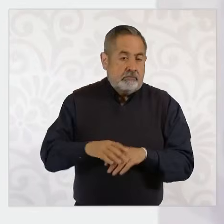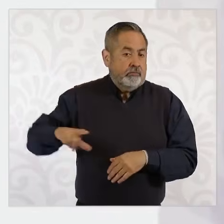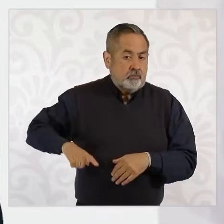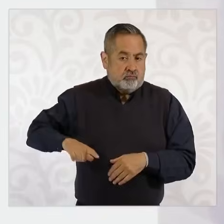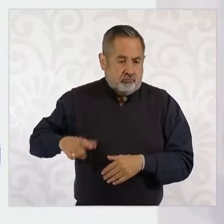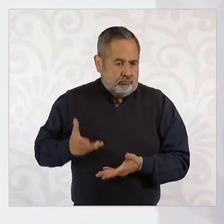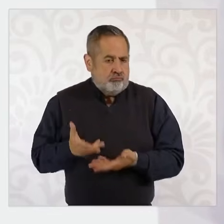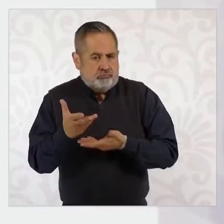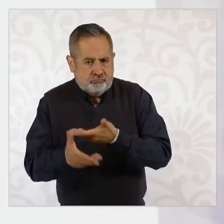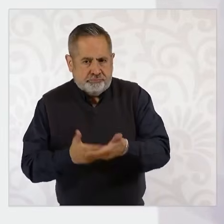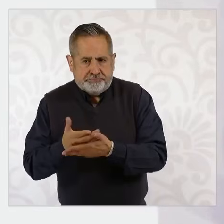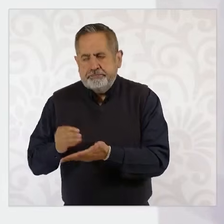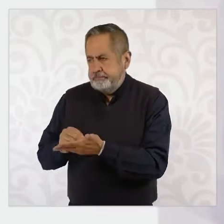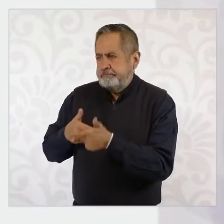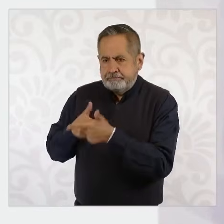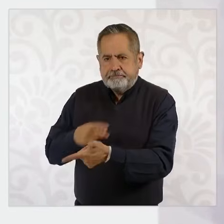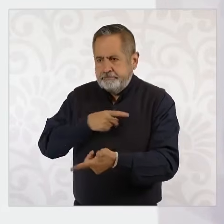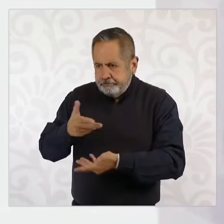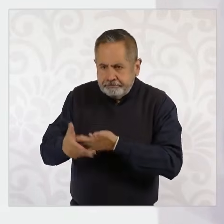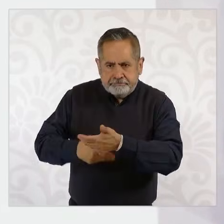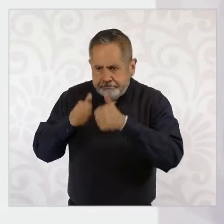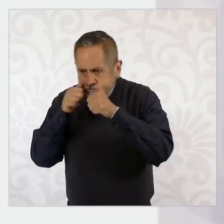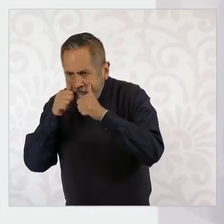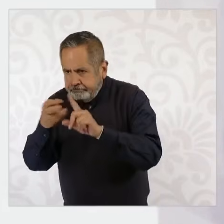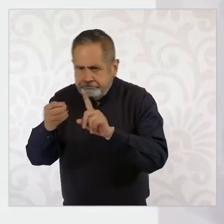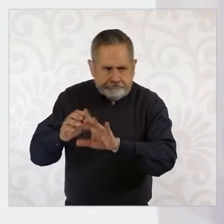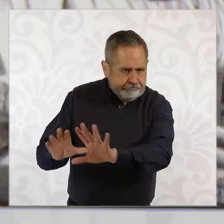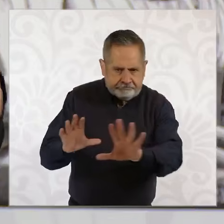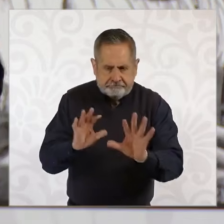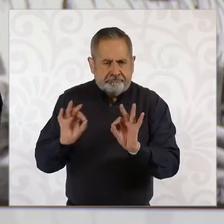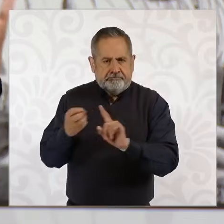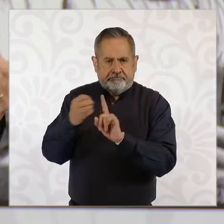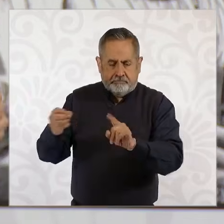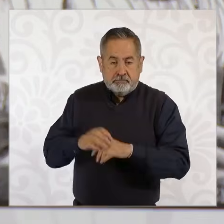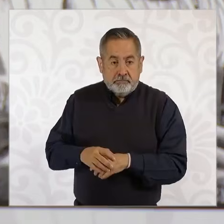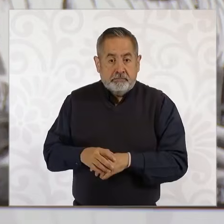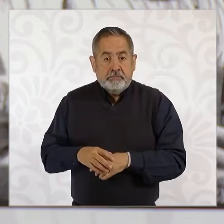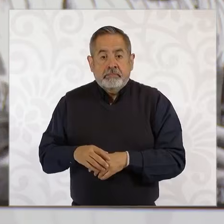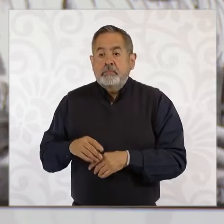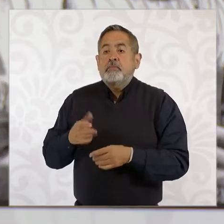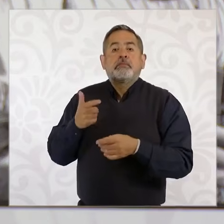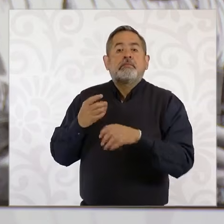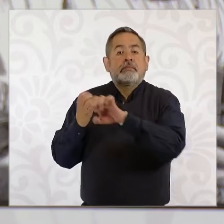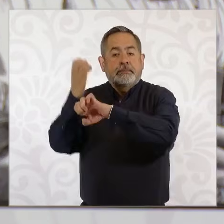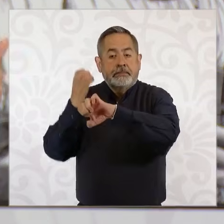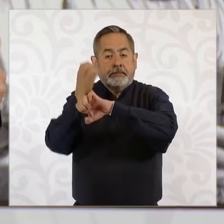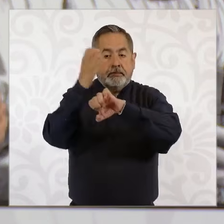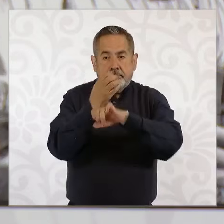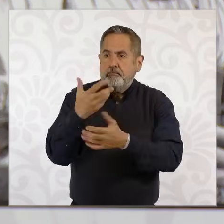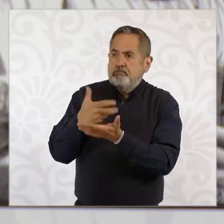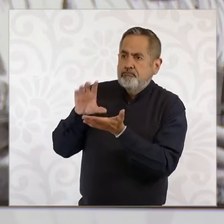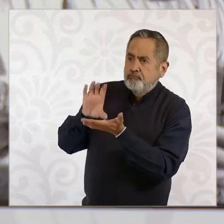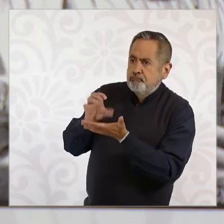del gobierno pues que deben seguir funcionando a la perfección y el recurso que se les da a las entidades federativas